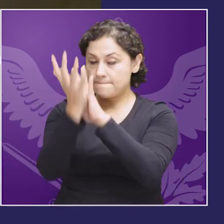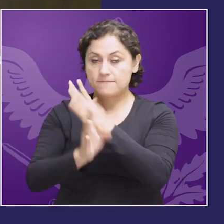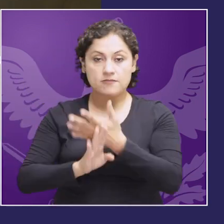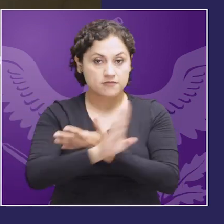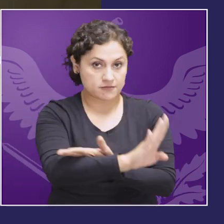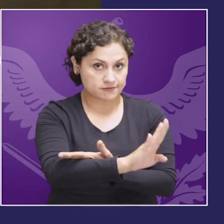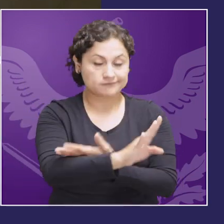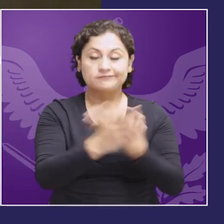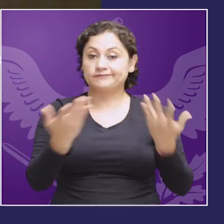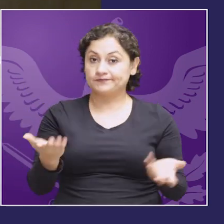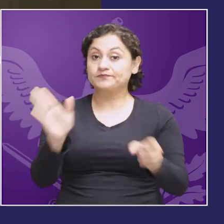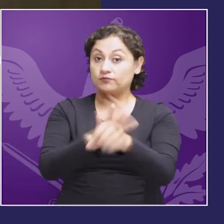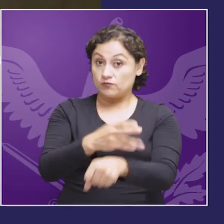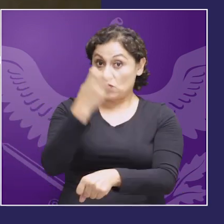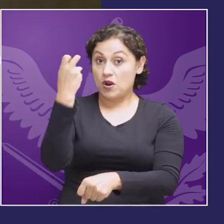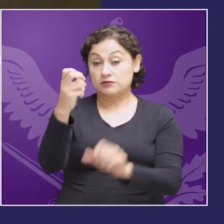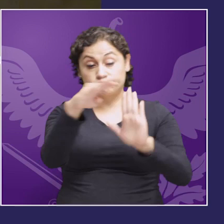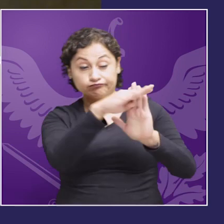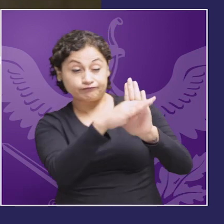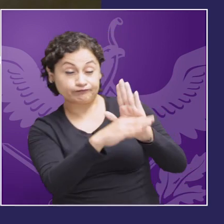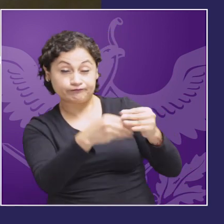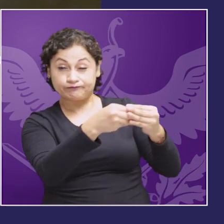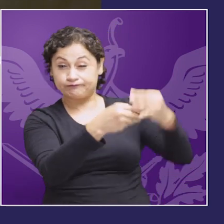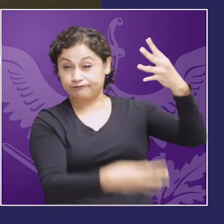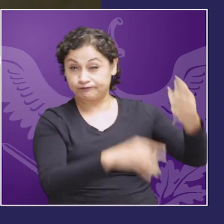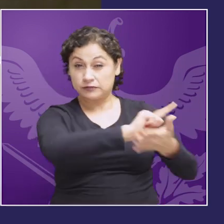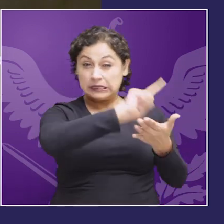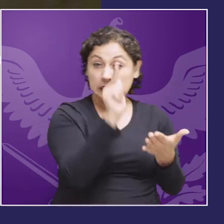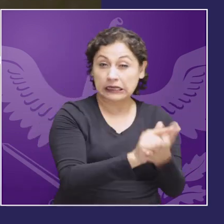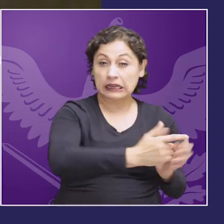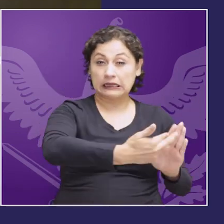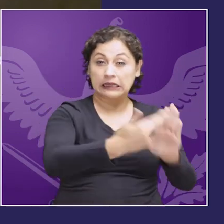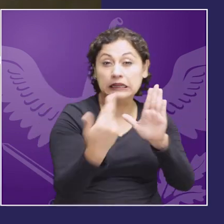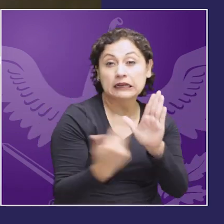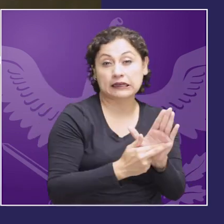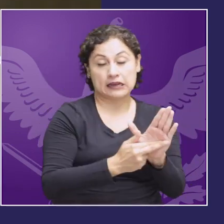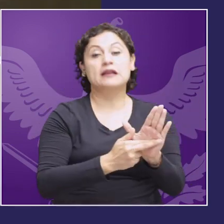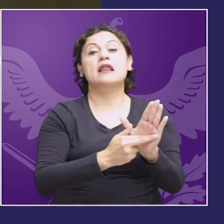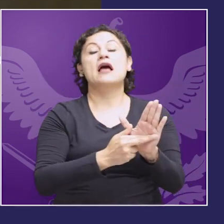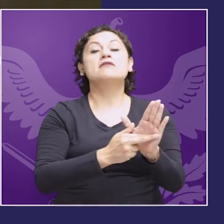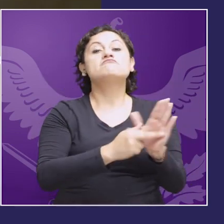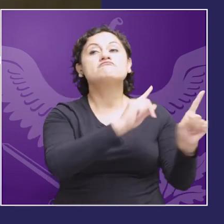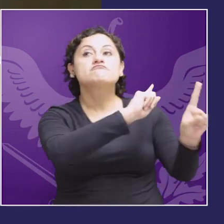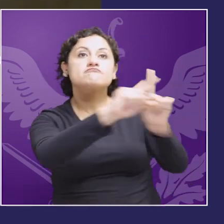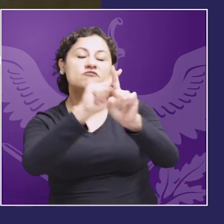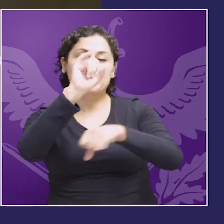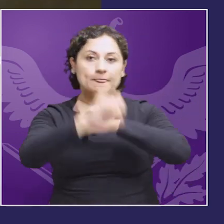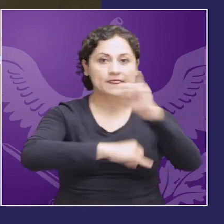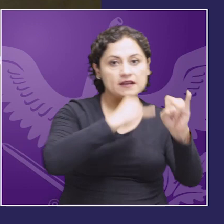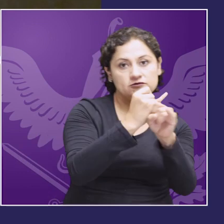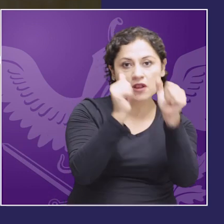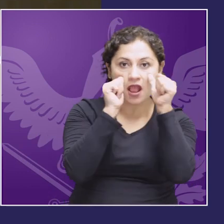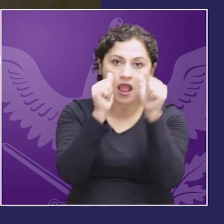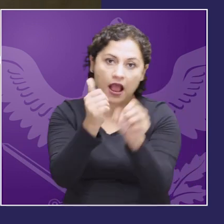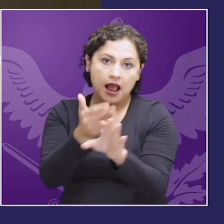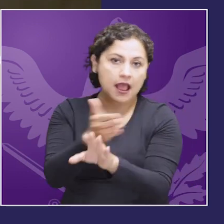Prevenir y Erradicar la Violencia. Entonces, realmente a nivel de normativa, a nivel